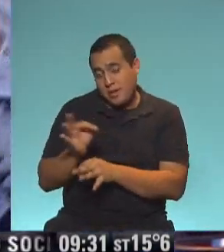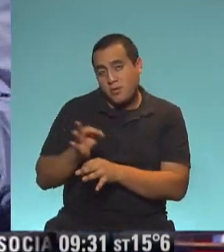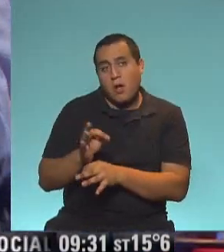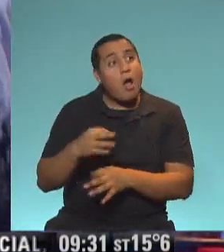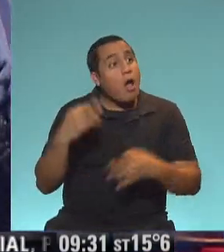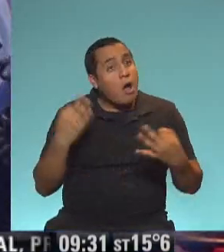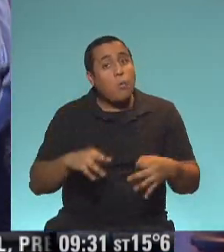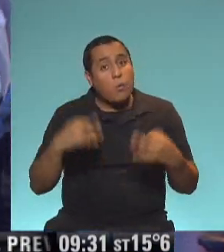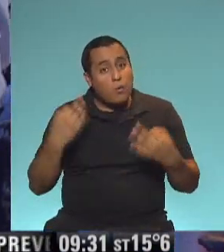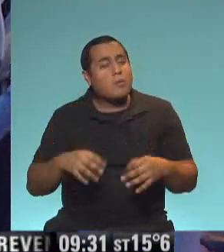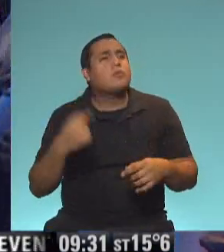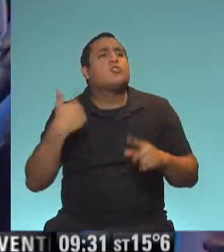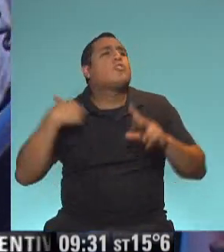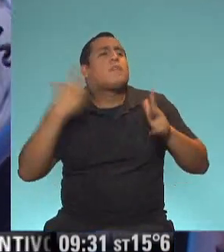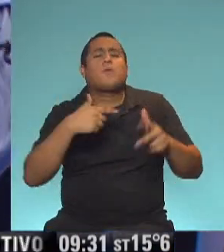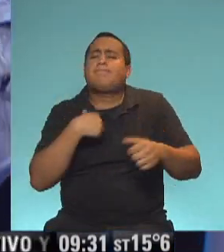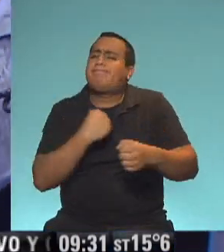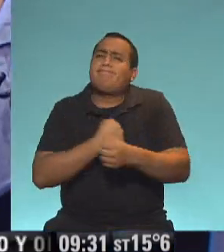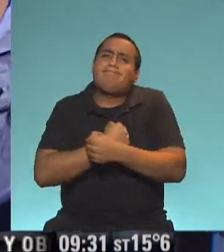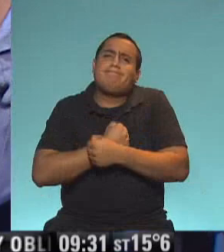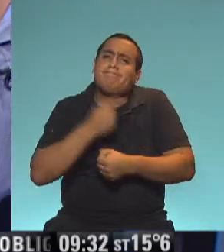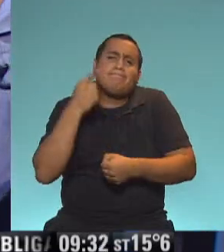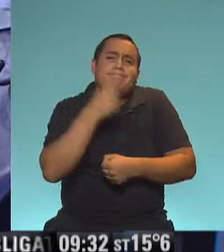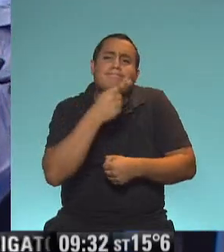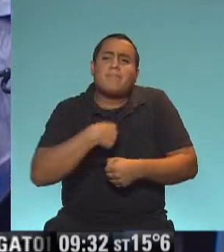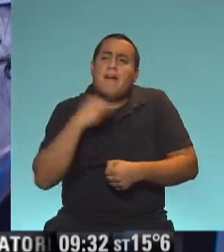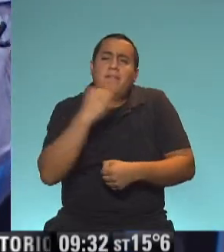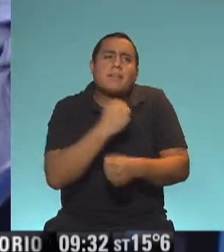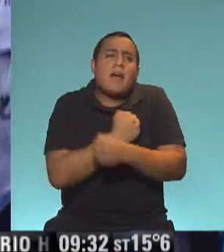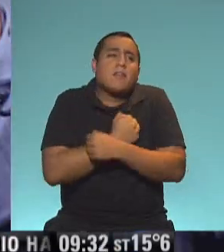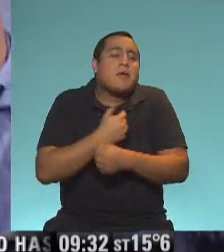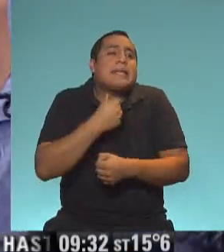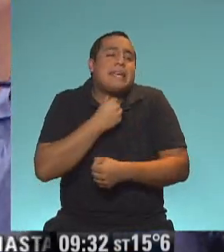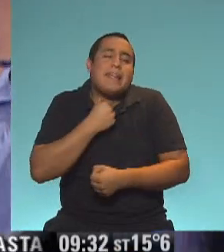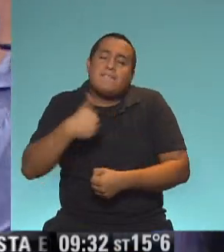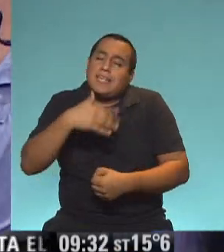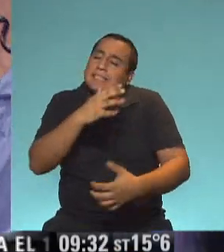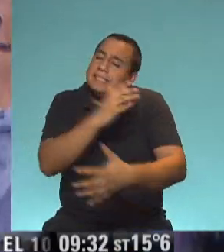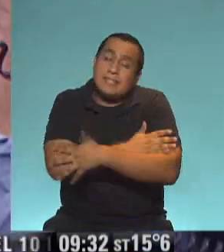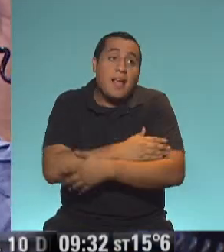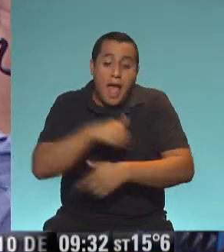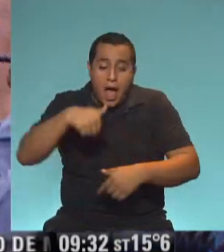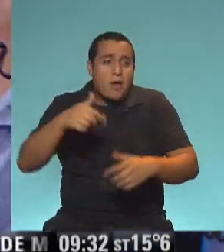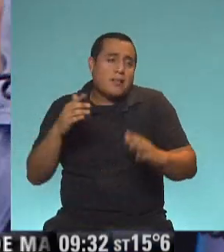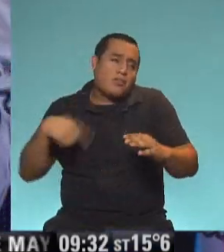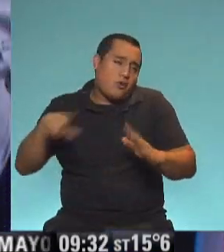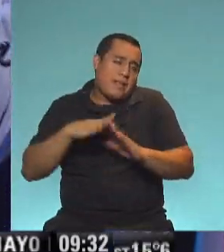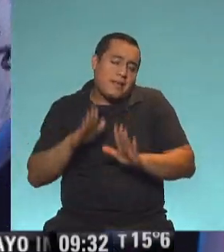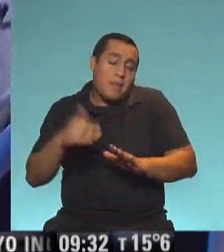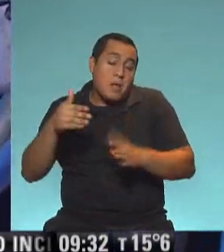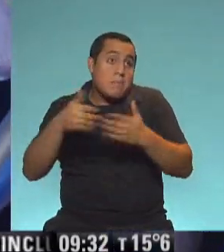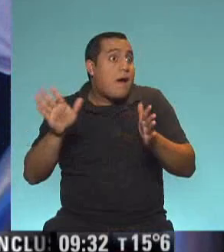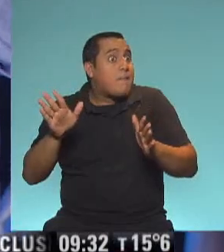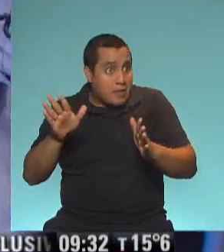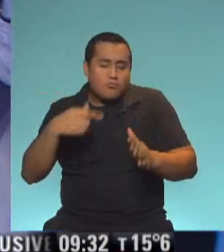Sí. Te quiero decir que te quiero mucho. Yo que, también. Quería decirte que tengo muchas ganas de darte un abrazo. Y bueno, cuando pase todo esto, nos vamos a abrazar